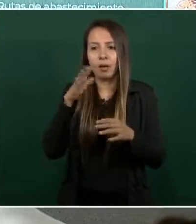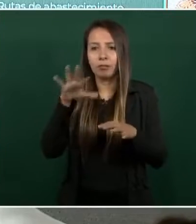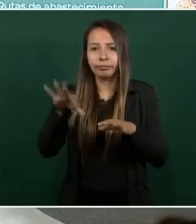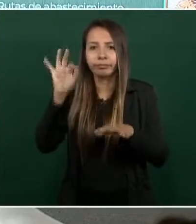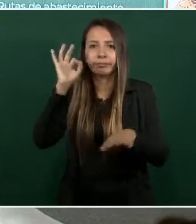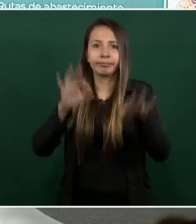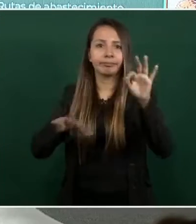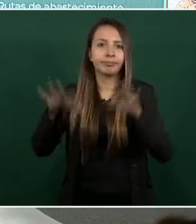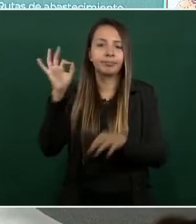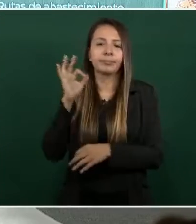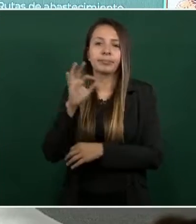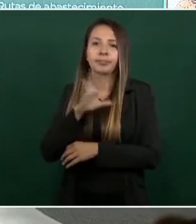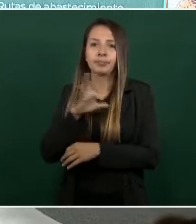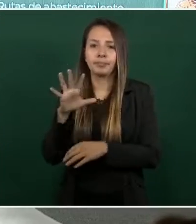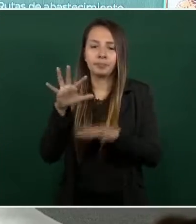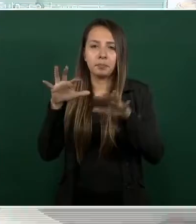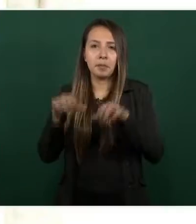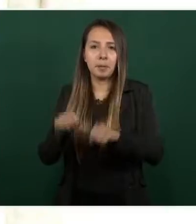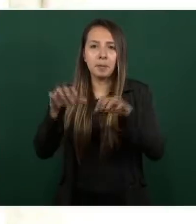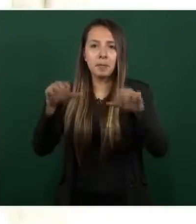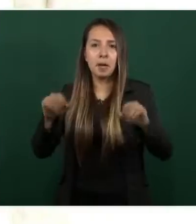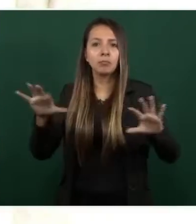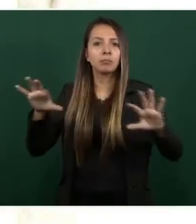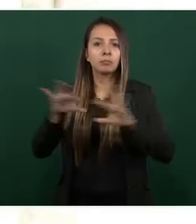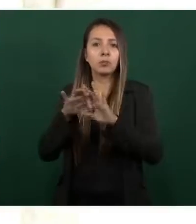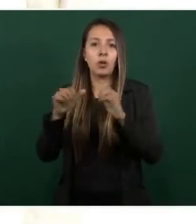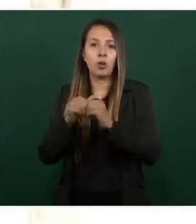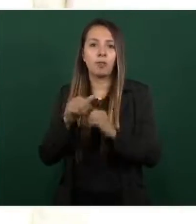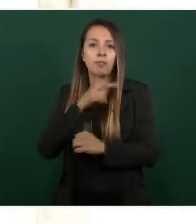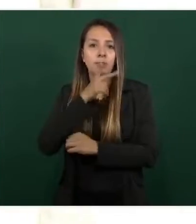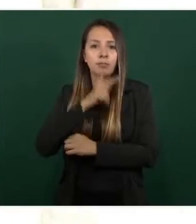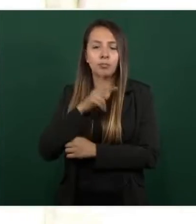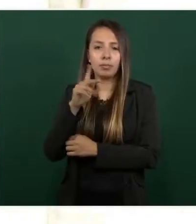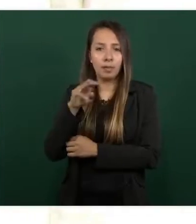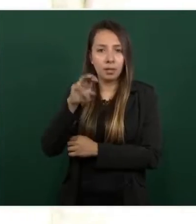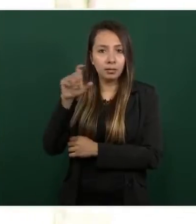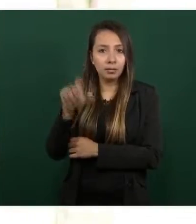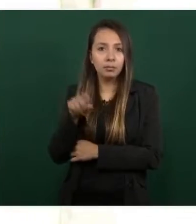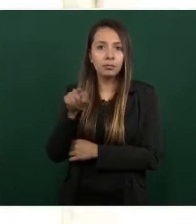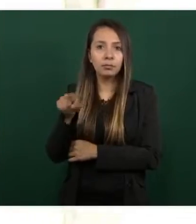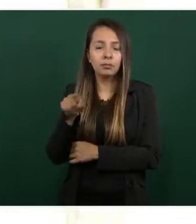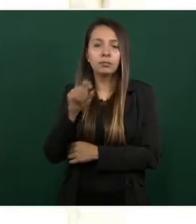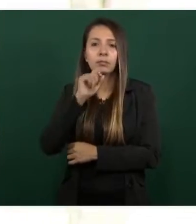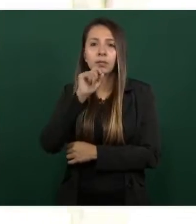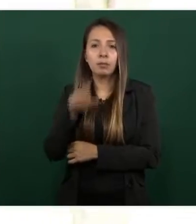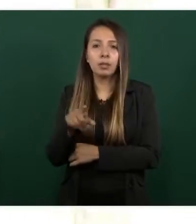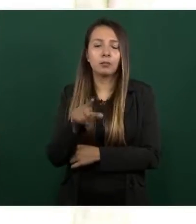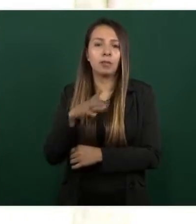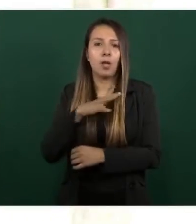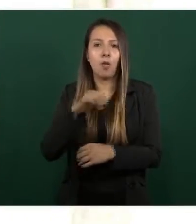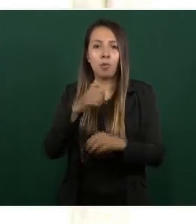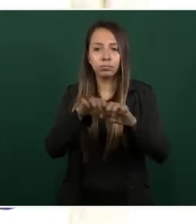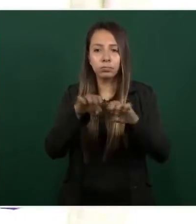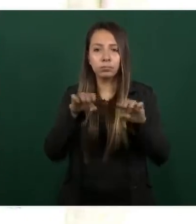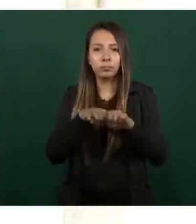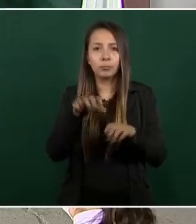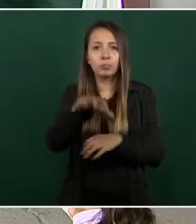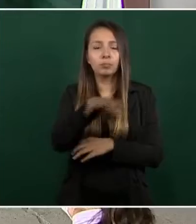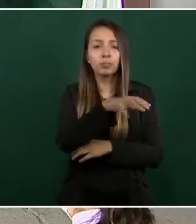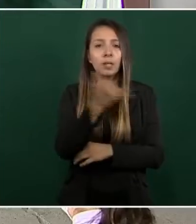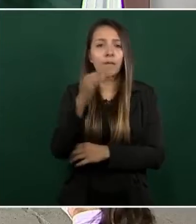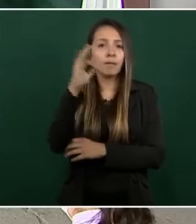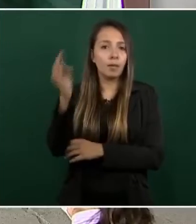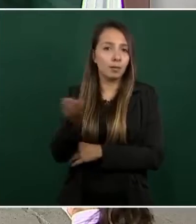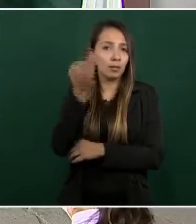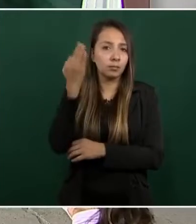Petróleos Mexicanos, con la parte de seguridad de Petróleos, con la parte operativa de Petróleos y con las instancias federales de